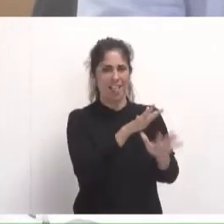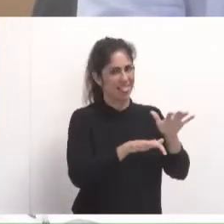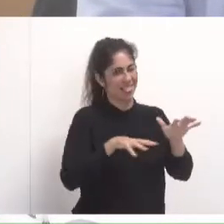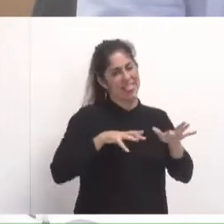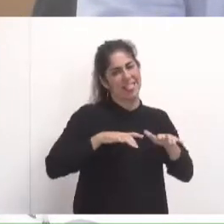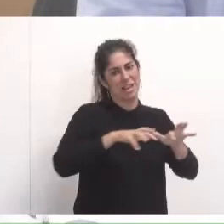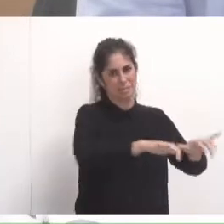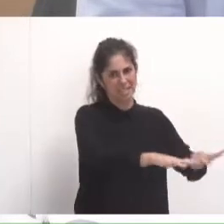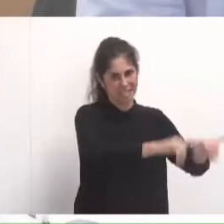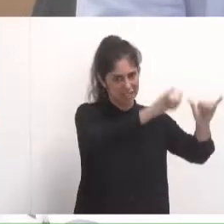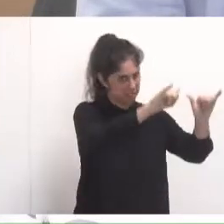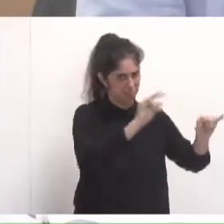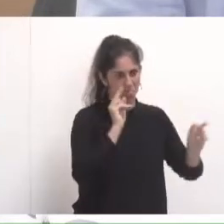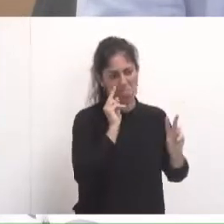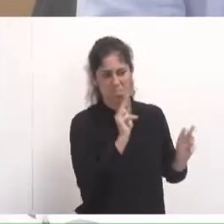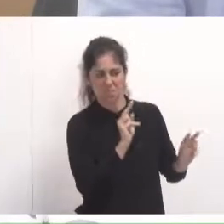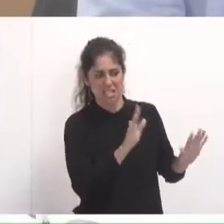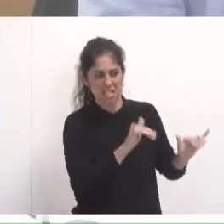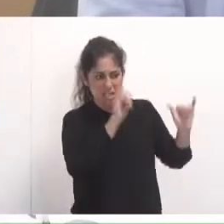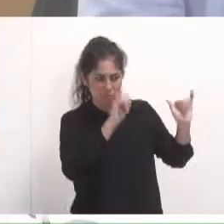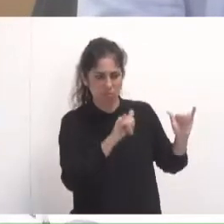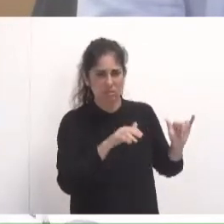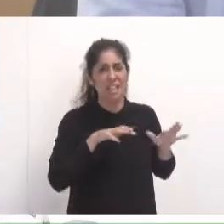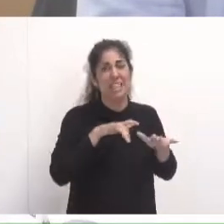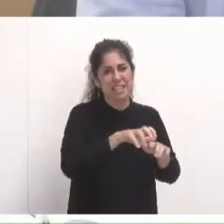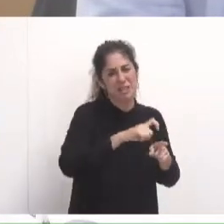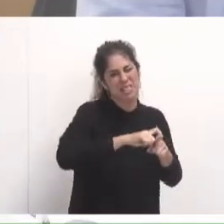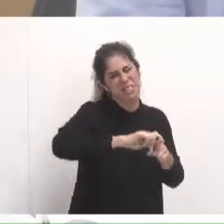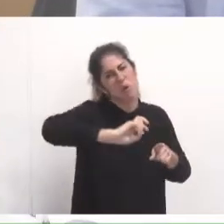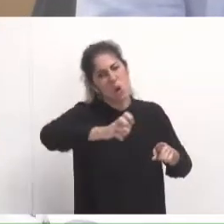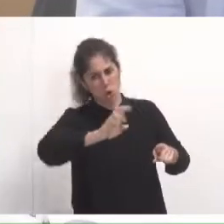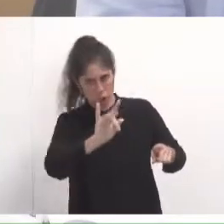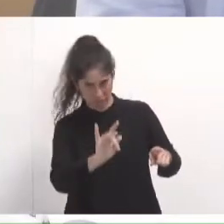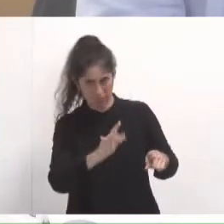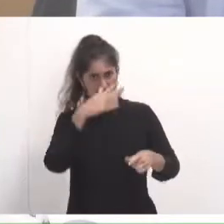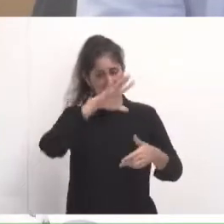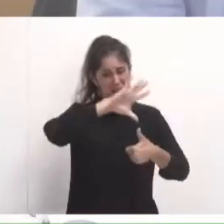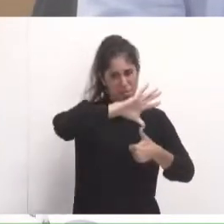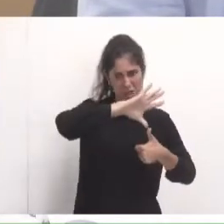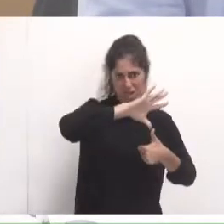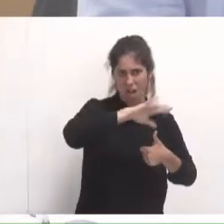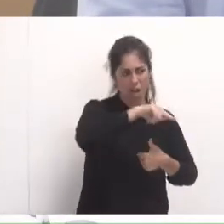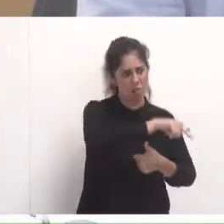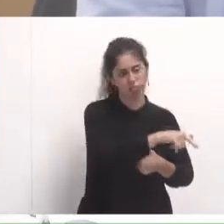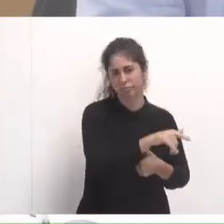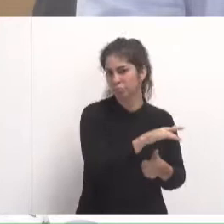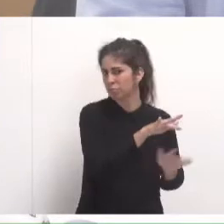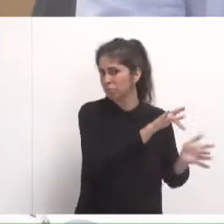contemplado este tipo de termita. Otro tipo de termita sí se ha visto, pero este tipo de termita no se ha visto.